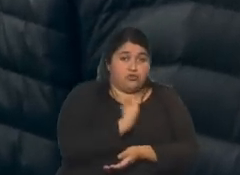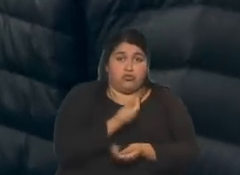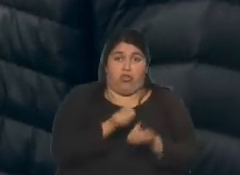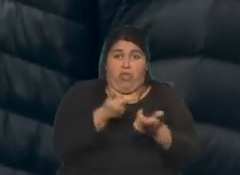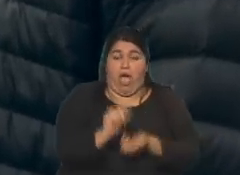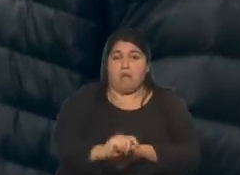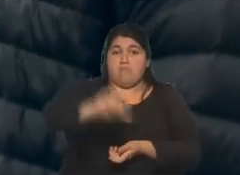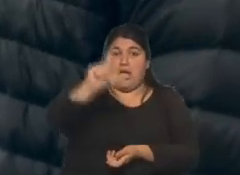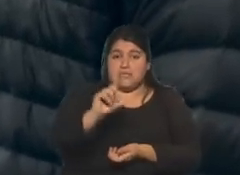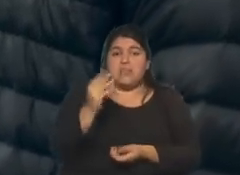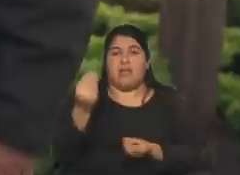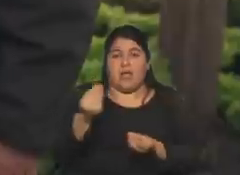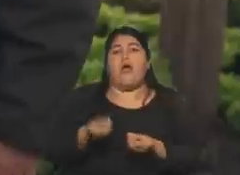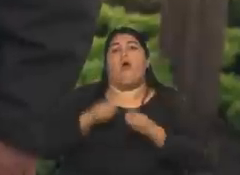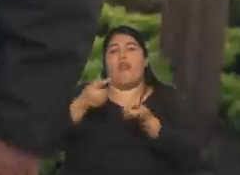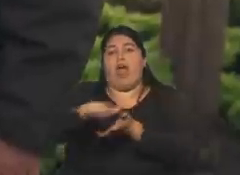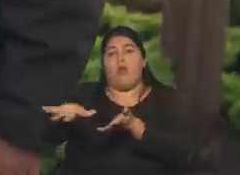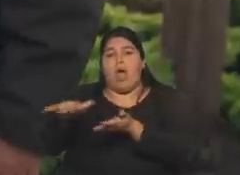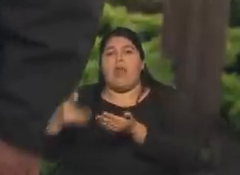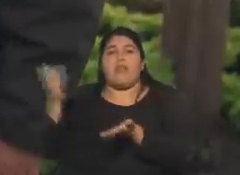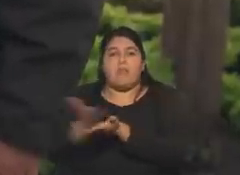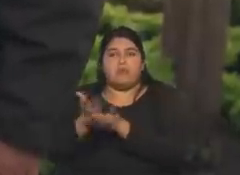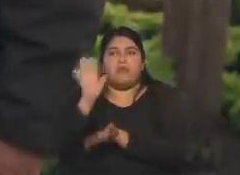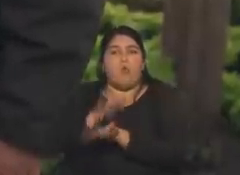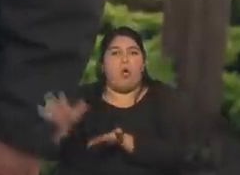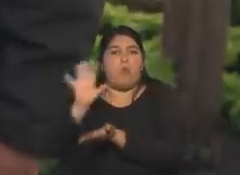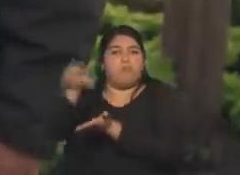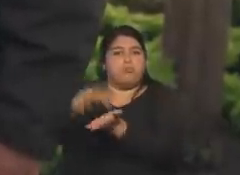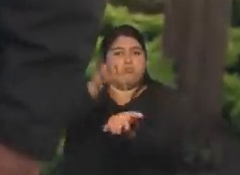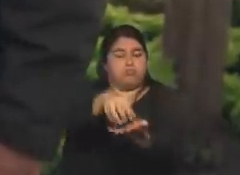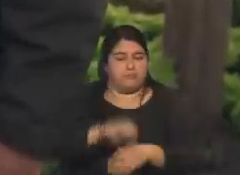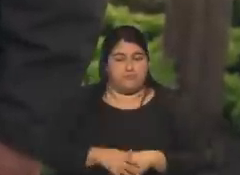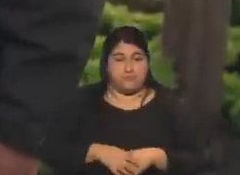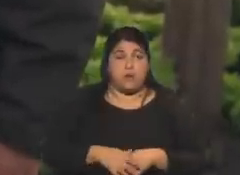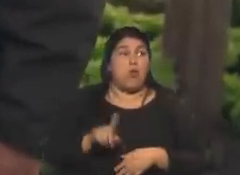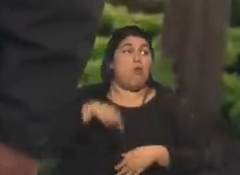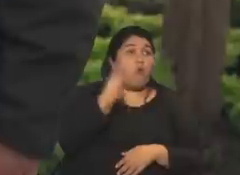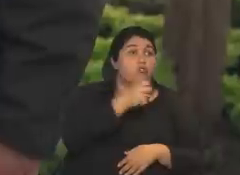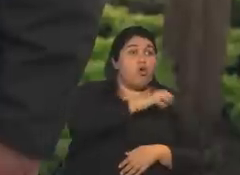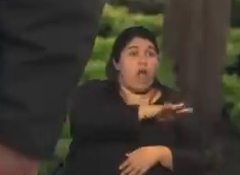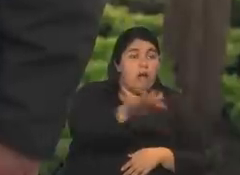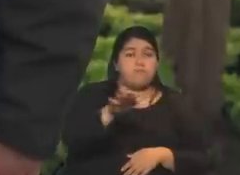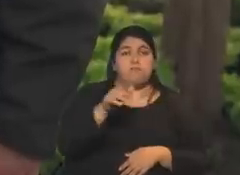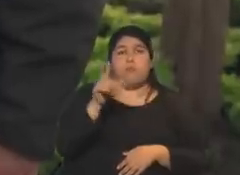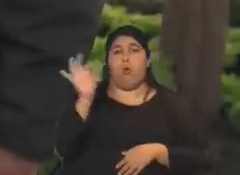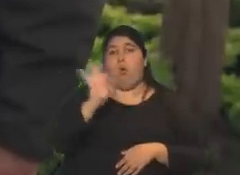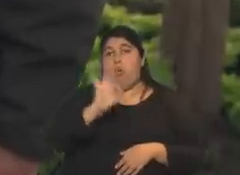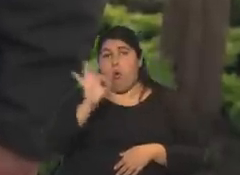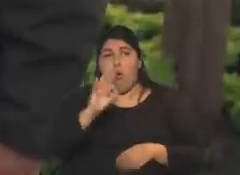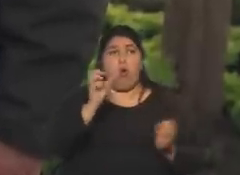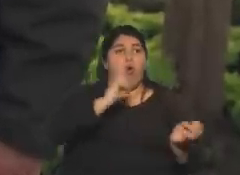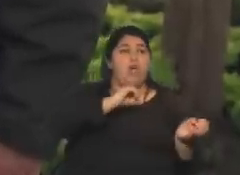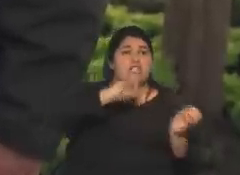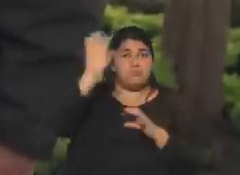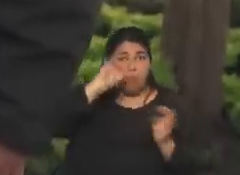nuevos polos de producción. De alguna manera es la evidencia de que otro campo al hegemónico o al que se conoce y se exporta